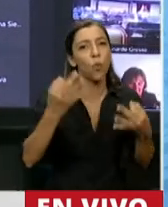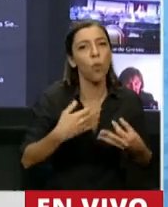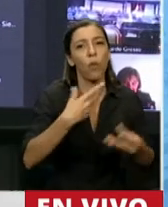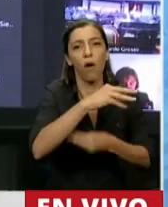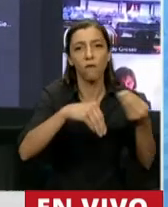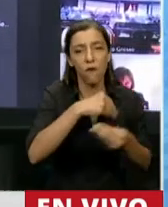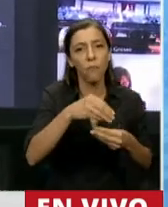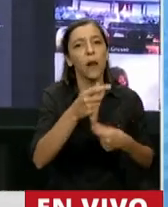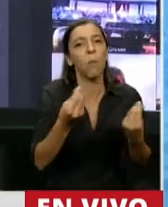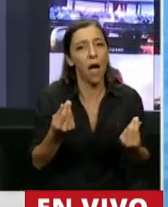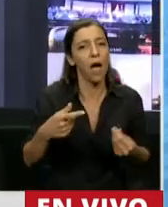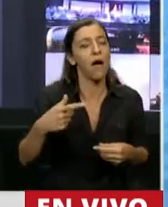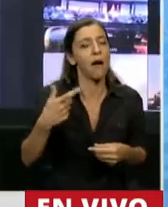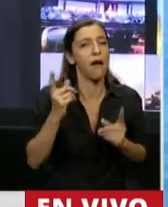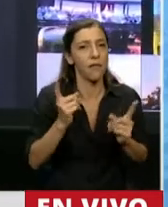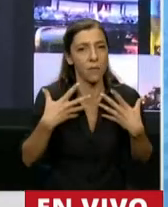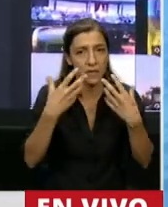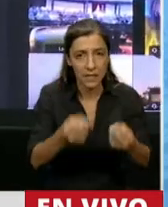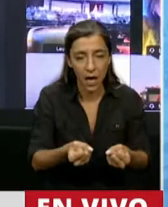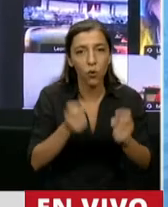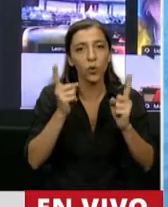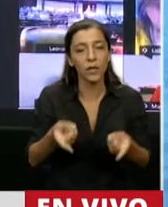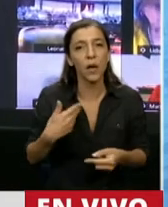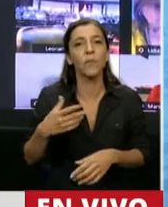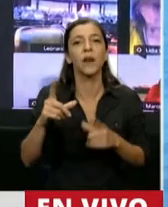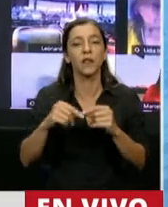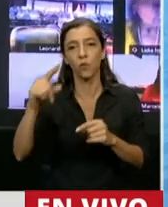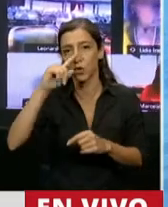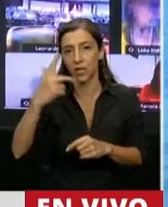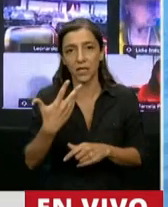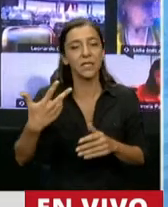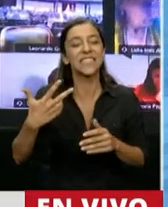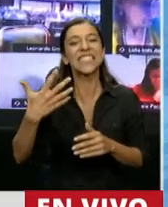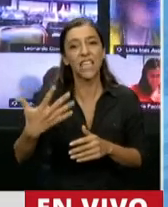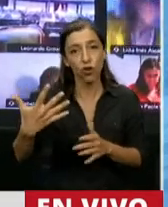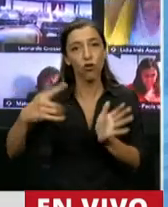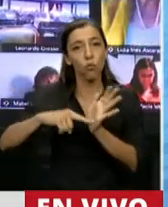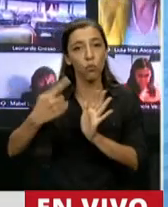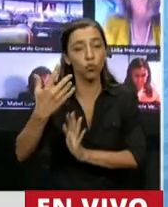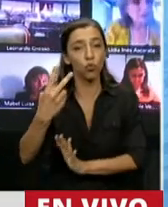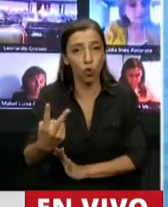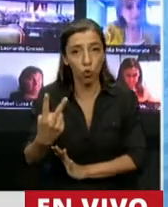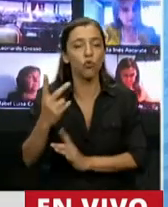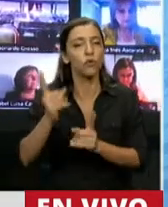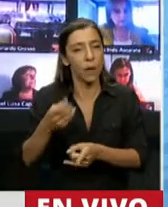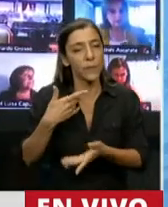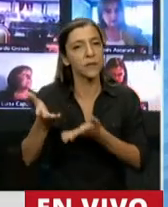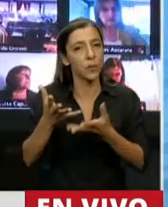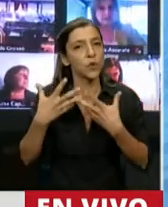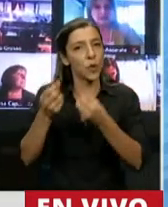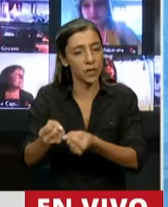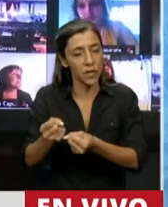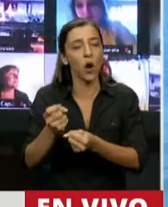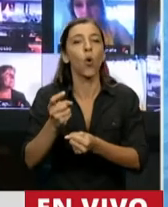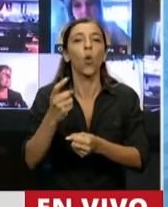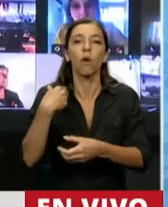detallados en el inciso 22 del artículo 75 se consagra el derecho a la salud, donde destacamos la Declaración Universal